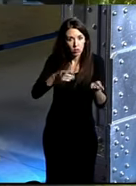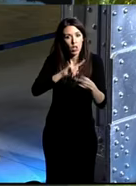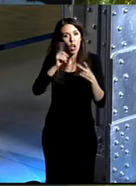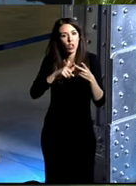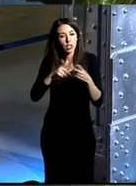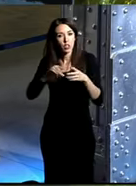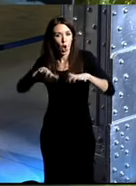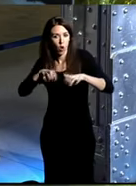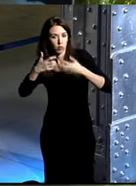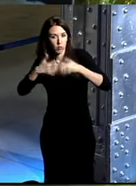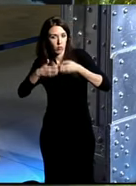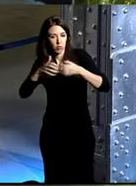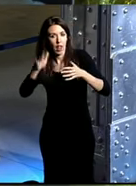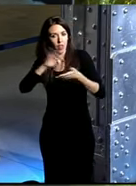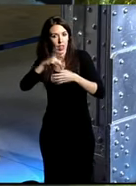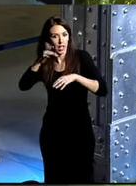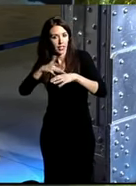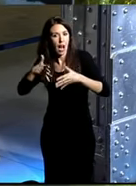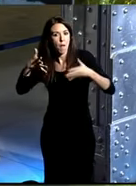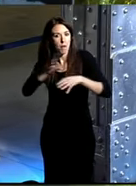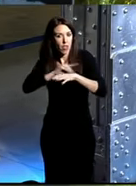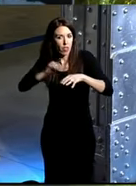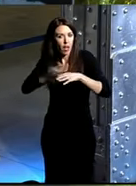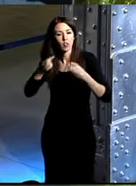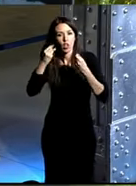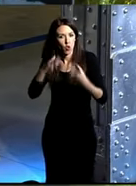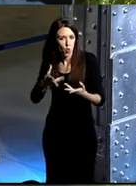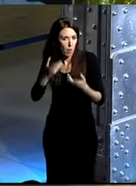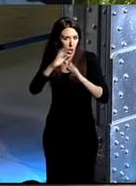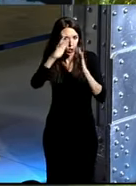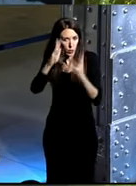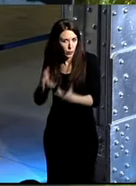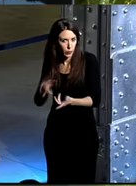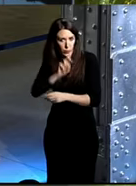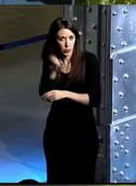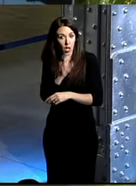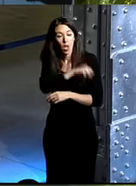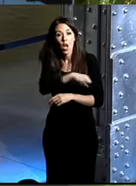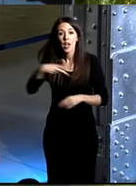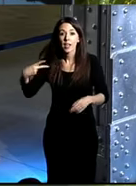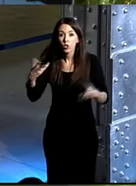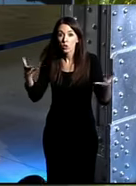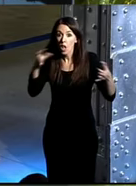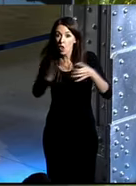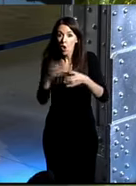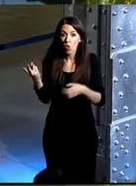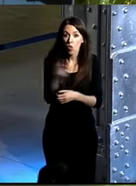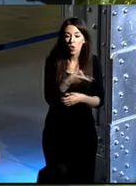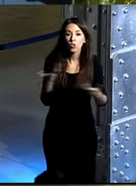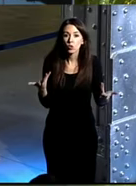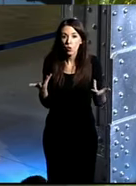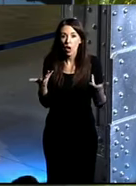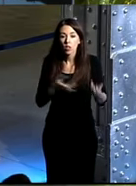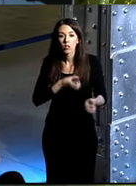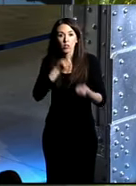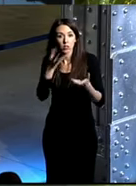con la computación, con el Big Data, con los números, con los algoritmos. Y el resultado de esa combinación es